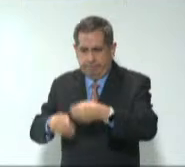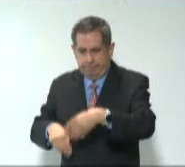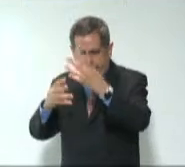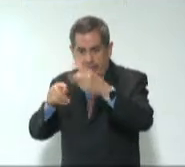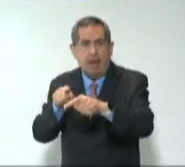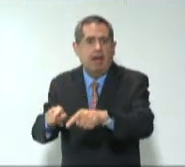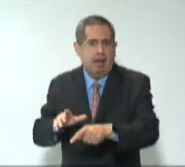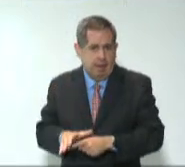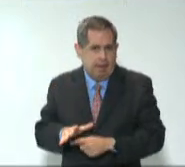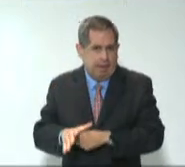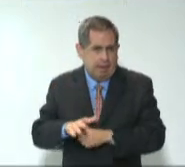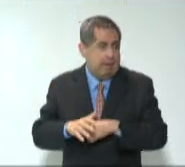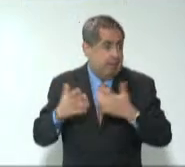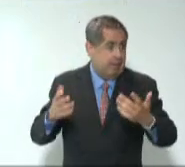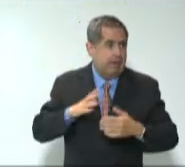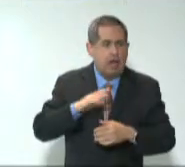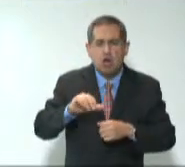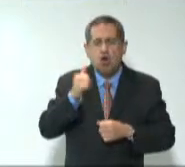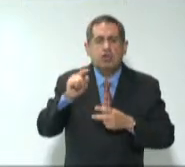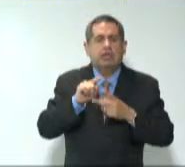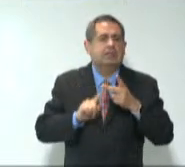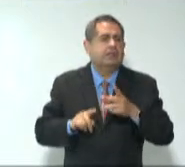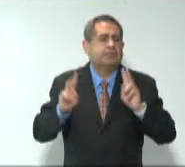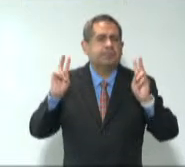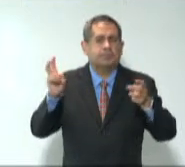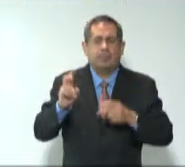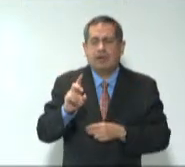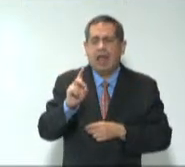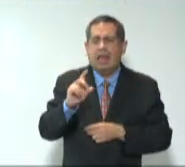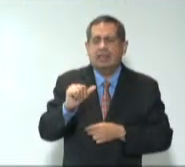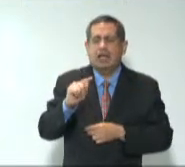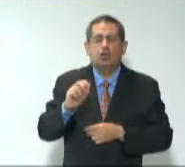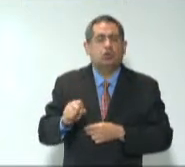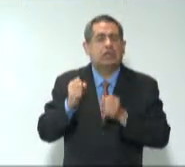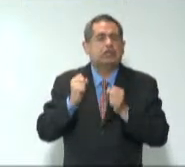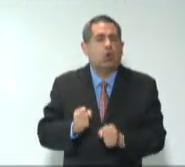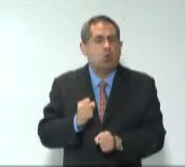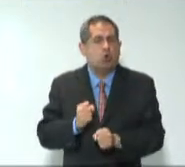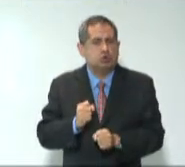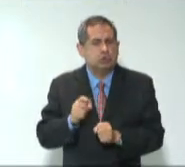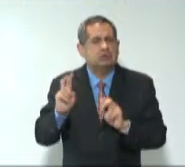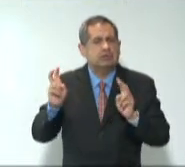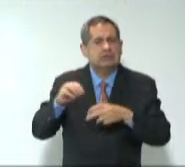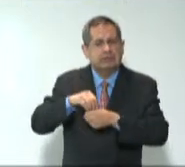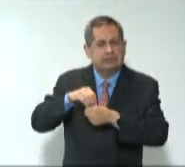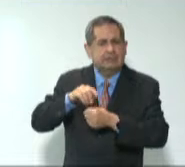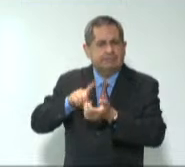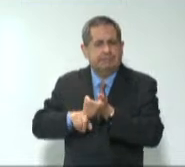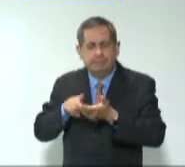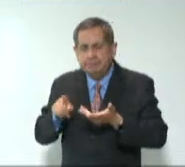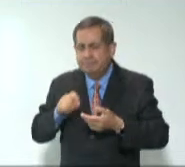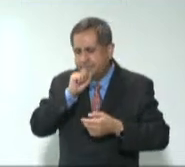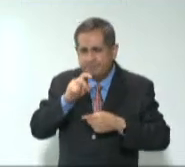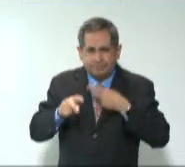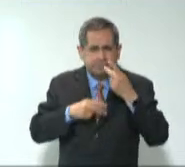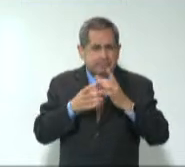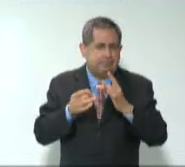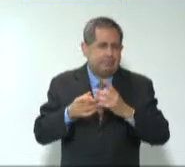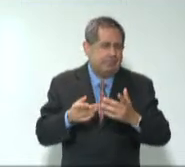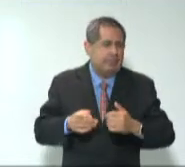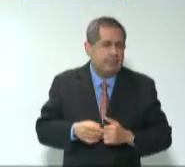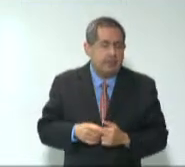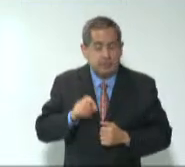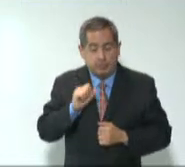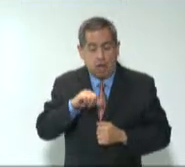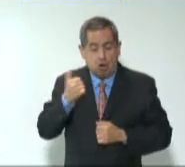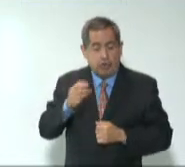se ha desarrollado otras que hemos desarrollad son las de datos seguros también en el sentido y también una que